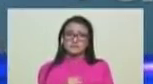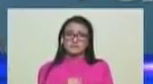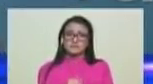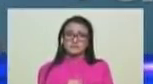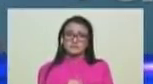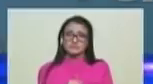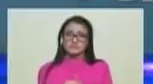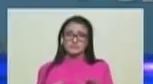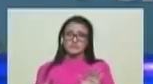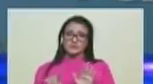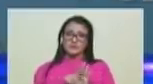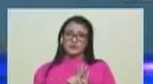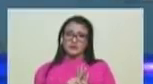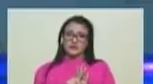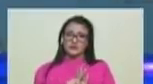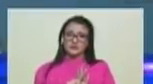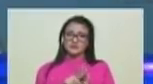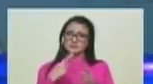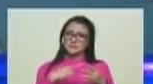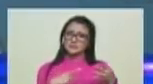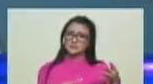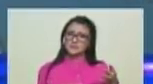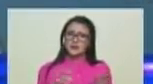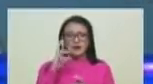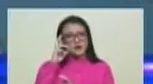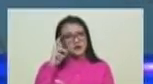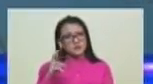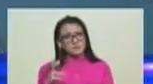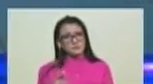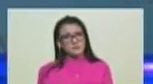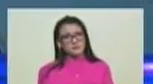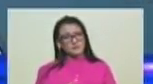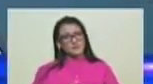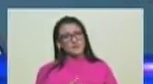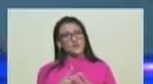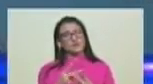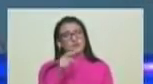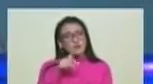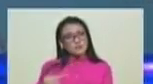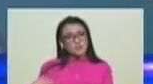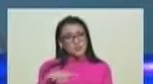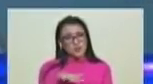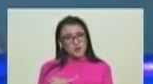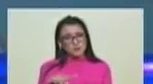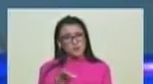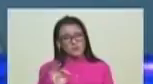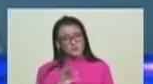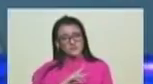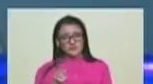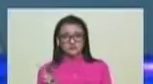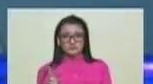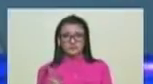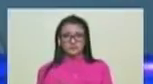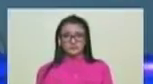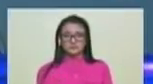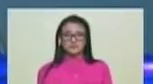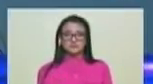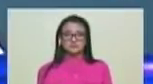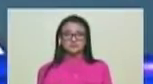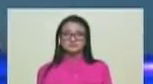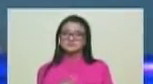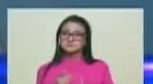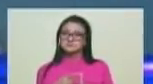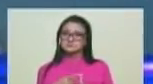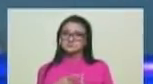conforme a las leyes interamericanas y que respeten la voluntad del pueblo, en este caso del pueblo de Venezuela. El principio